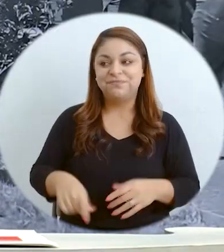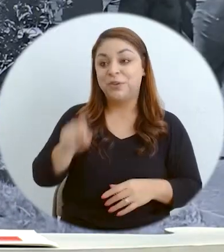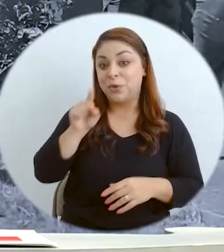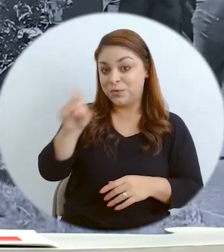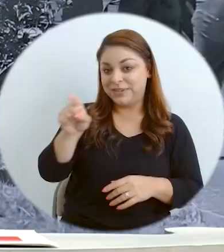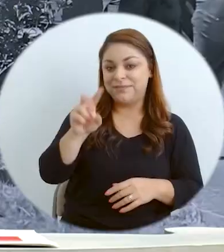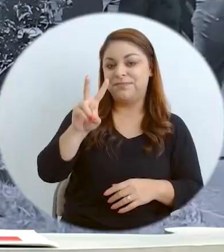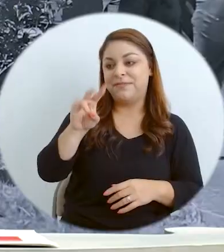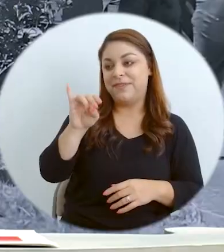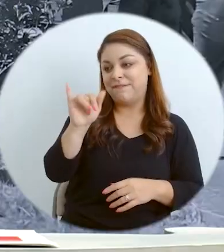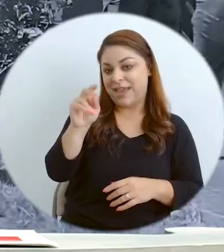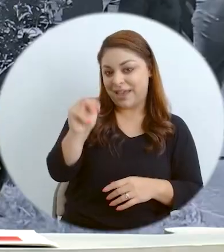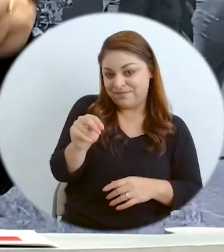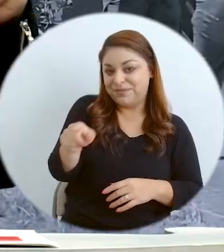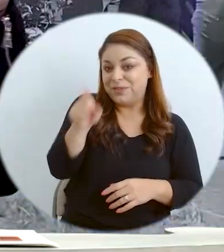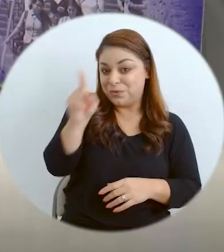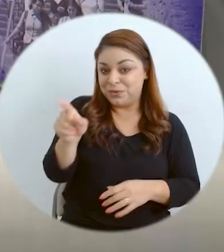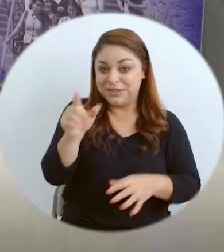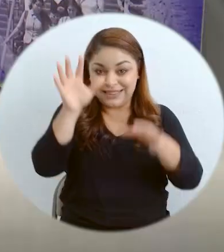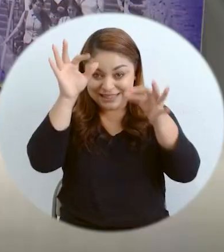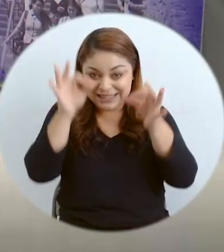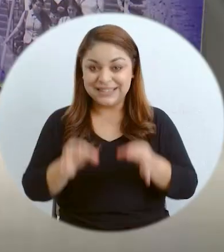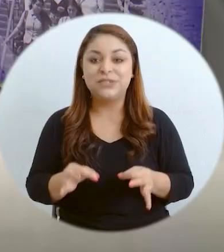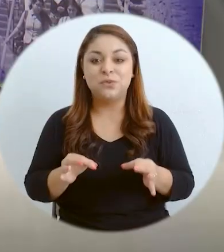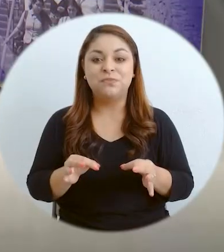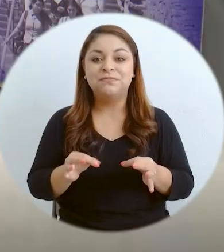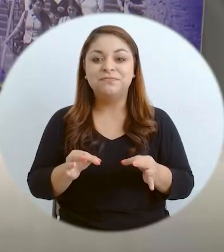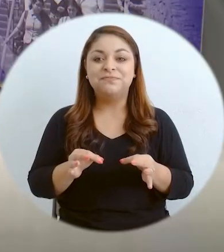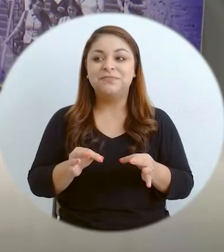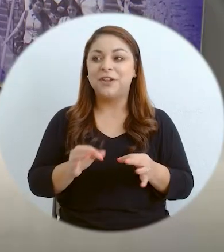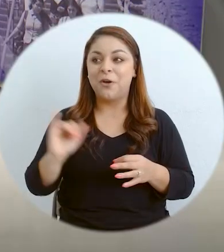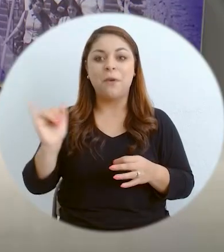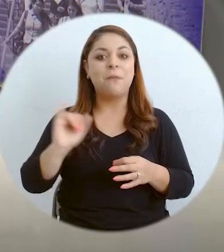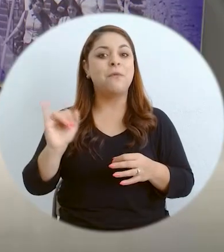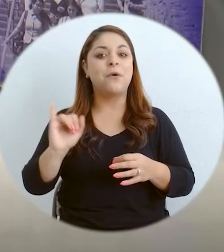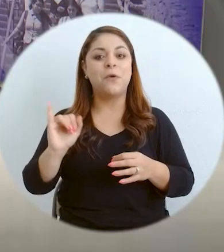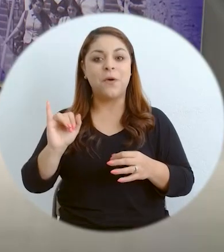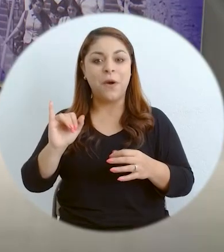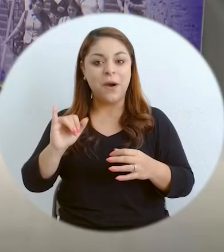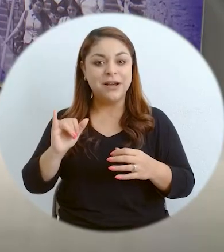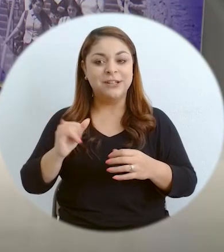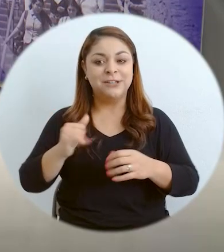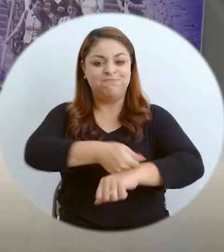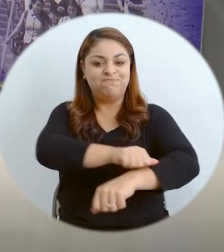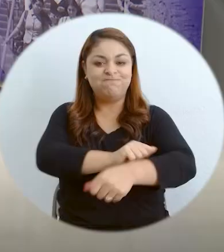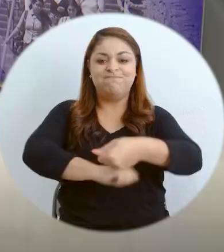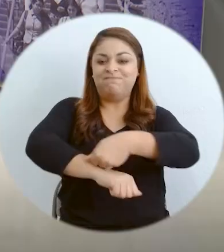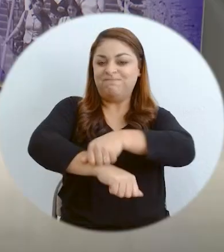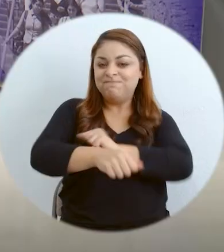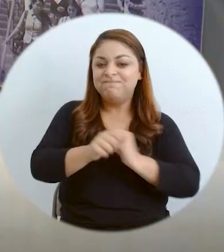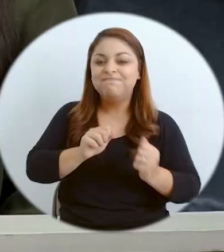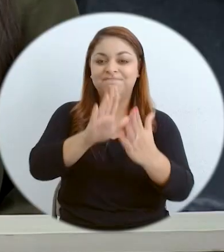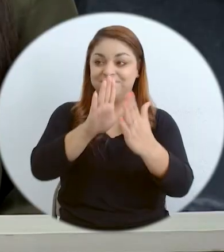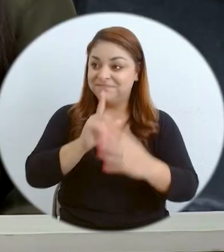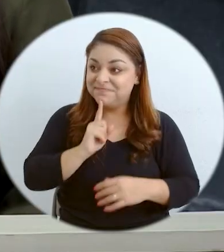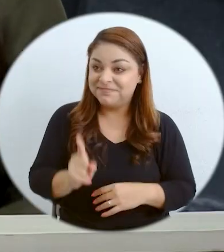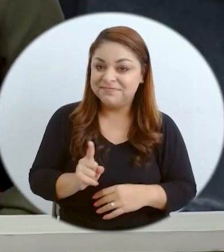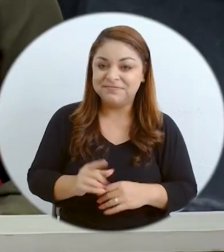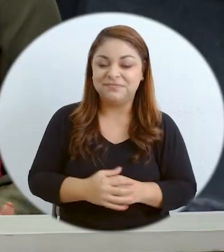Vivian, usted es una de esas personas que ha decidido comerse esa bronca, como diría alguien por ahí. Yo